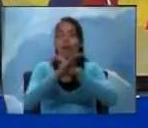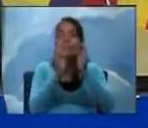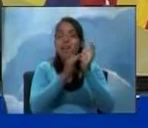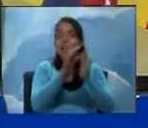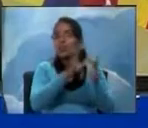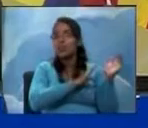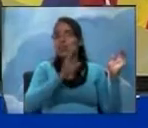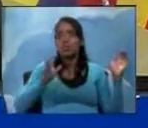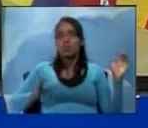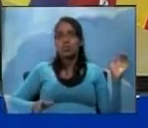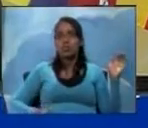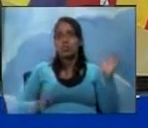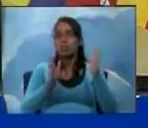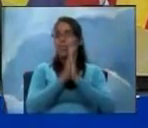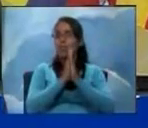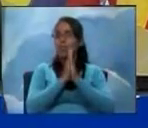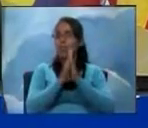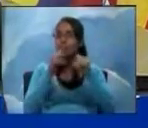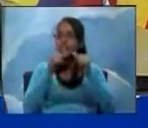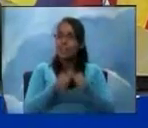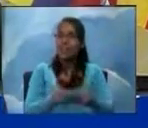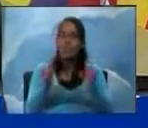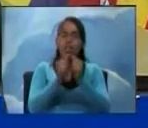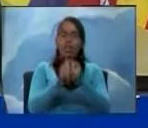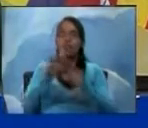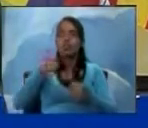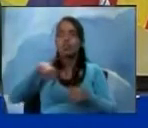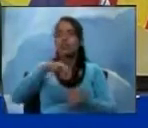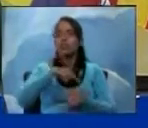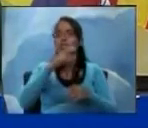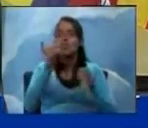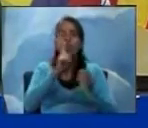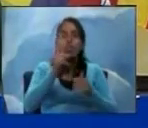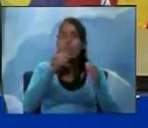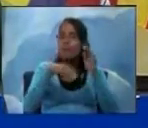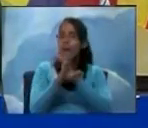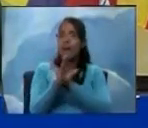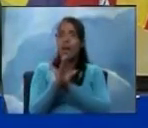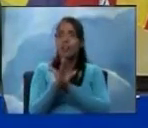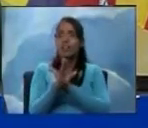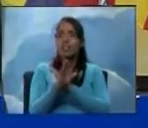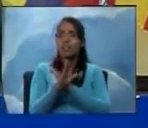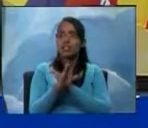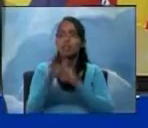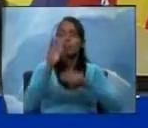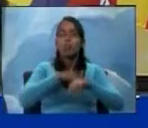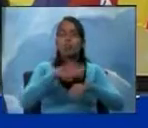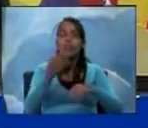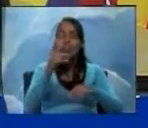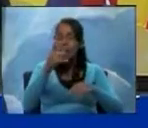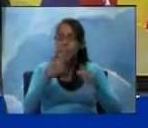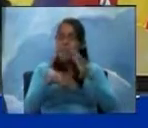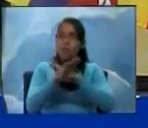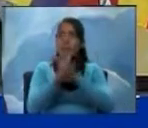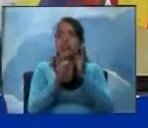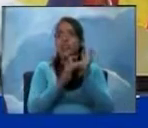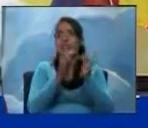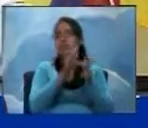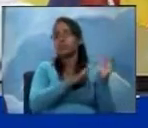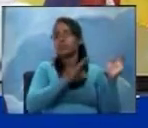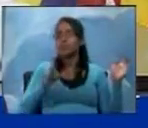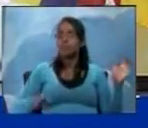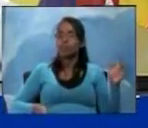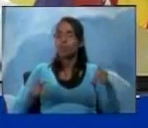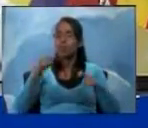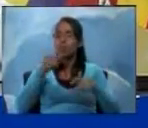te vayas, quédate con nosotros, Jesús, no te vayas. ¿Por qué te vas, Jesús? Yo